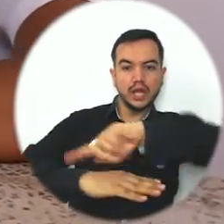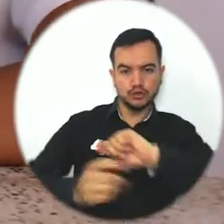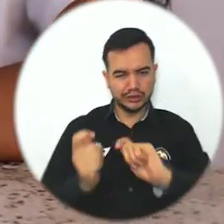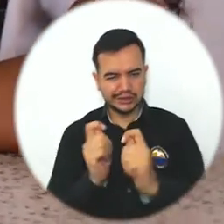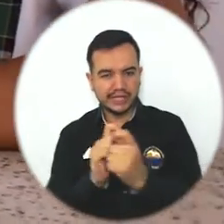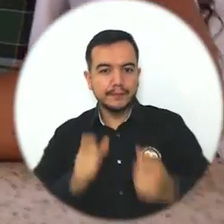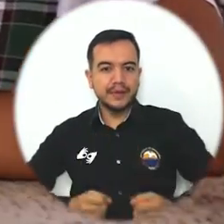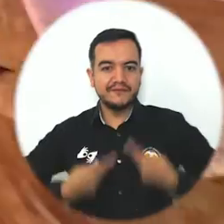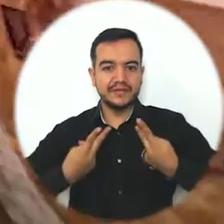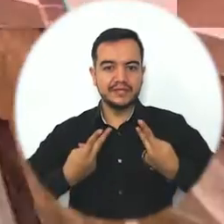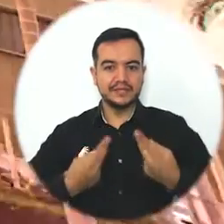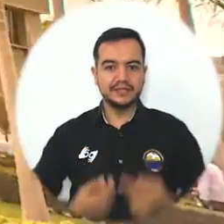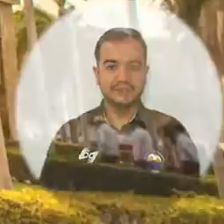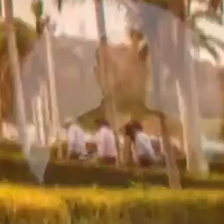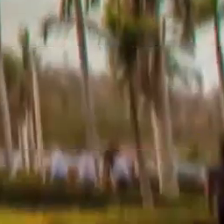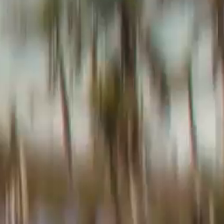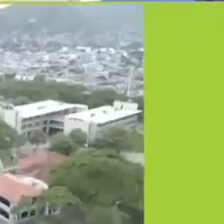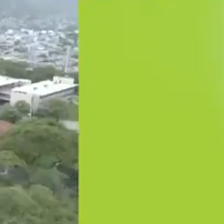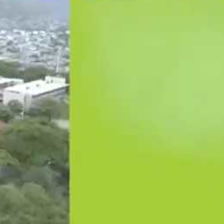departamento del Magdalena.